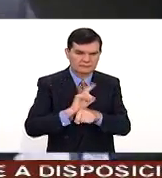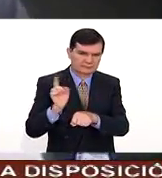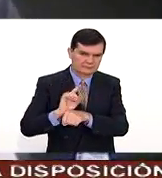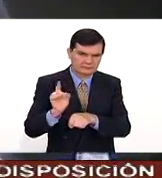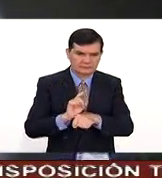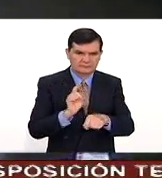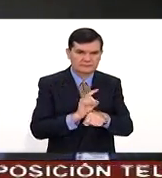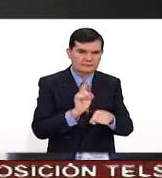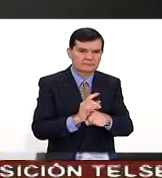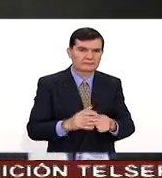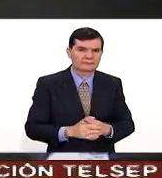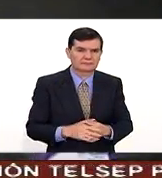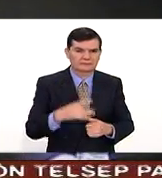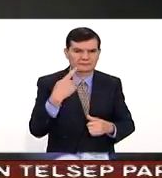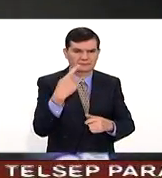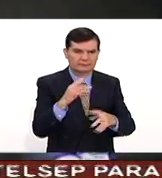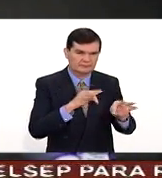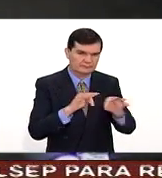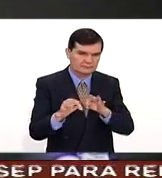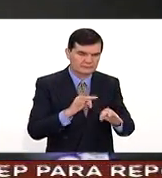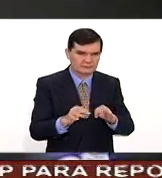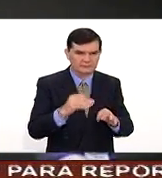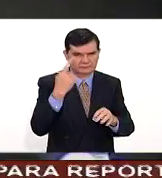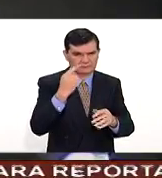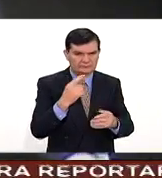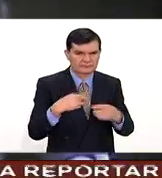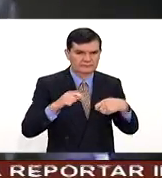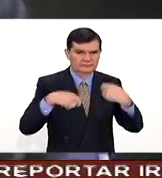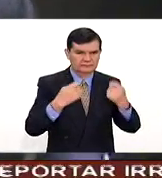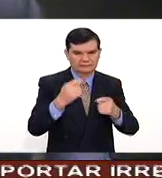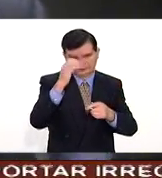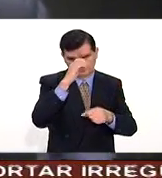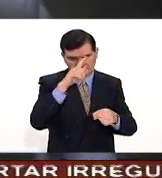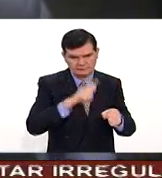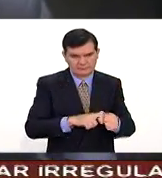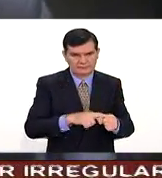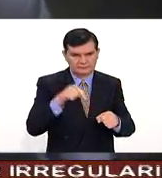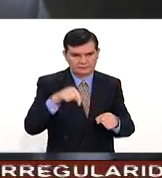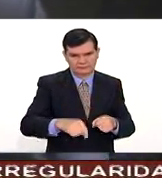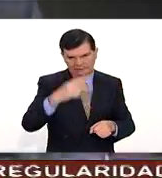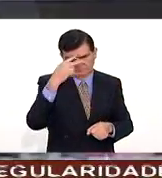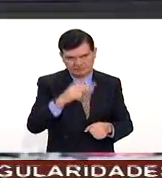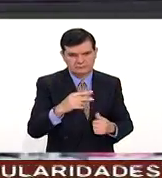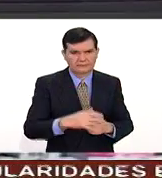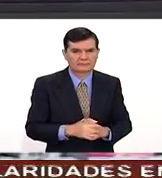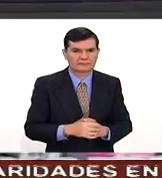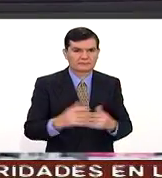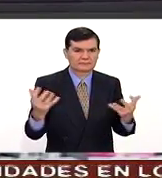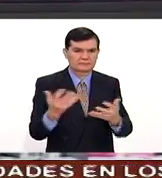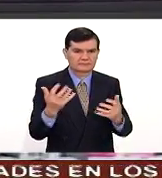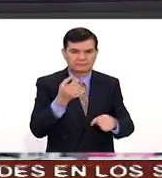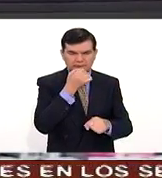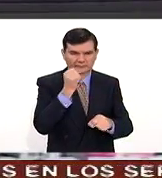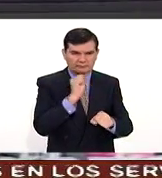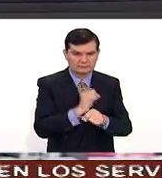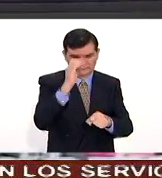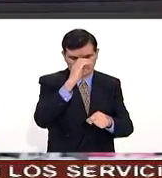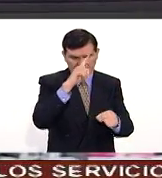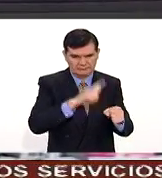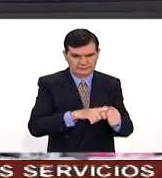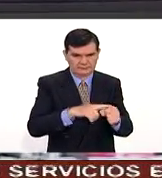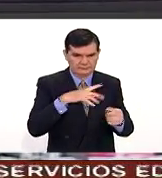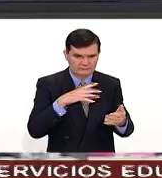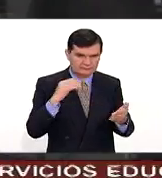día su labor para consolidar la cultura en México. La creación de la Secretaría de Cultura no